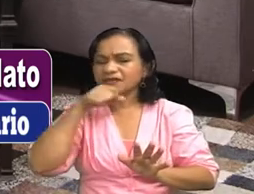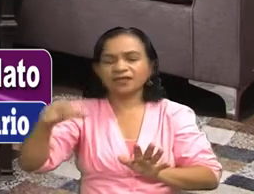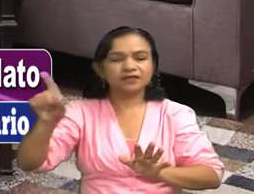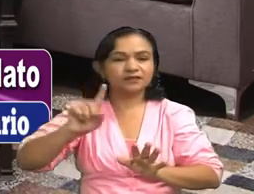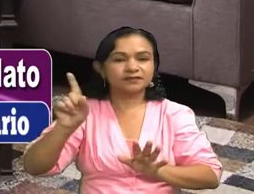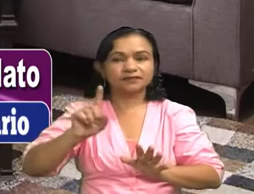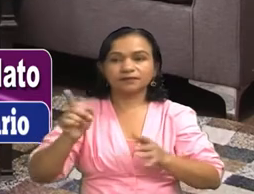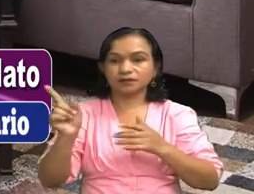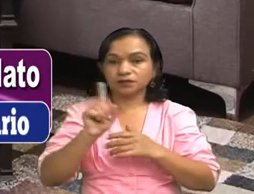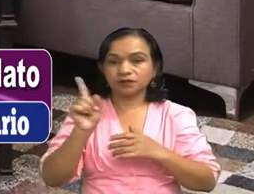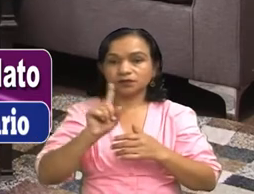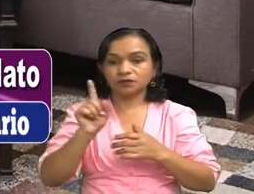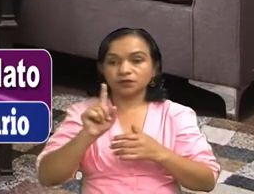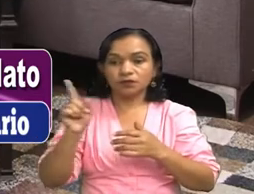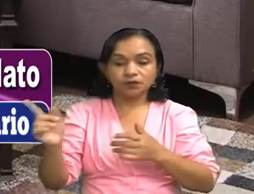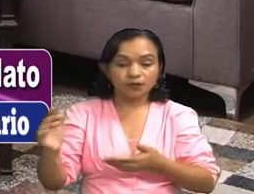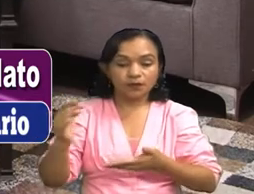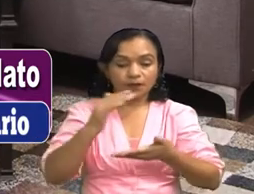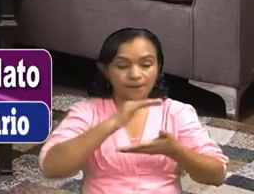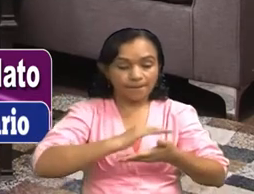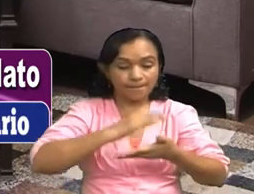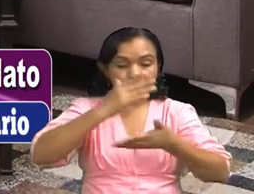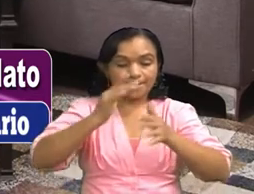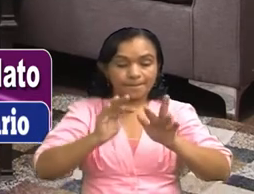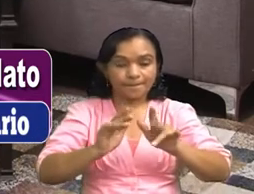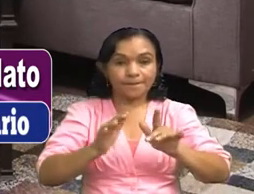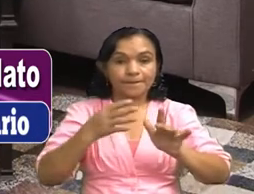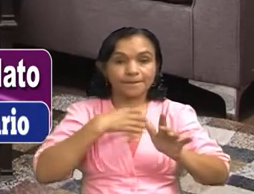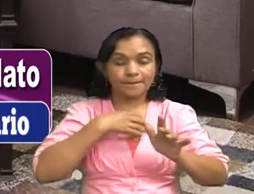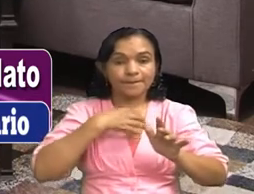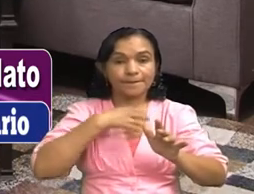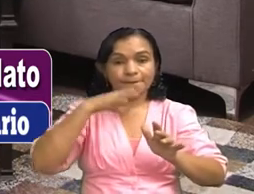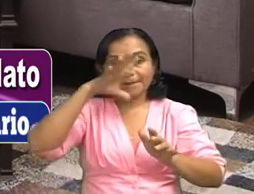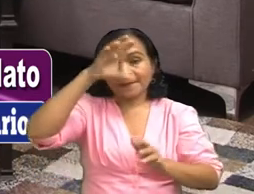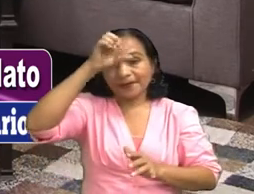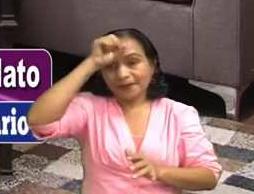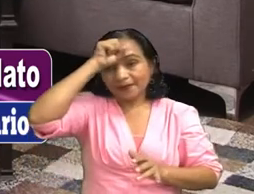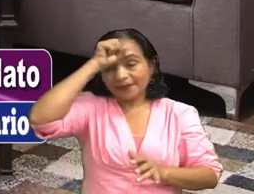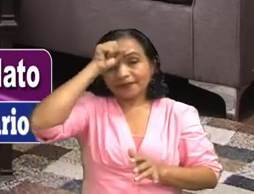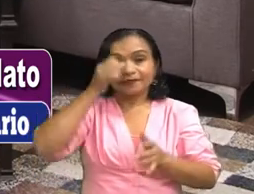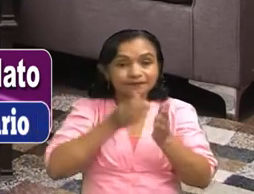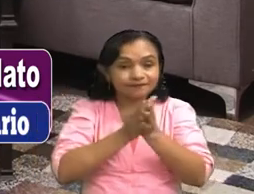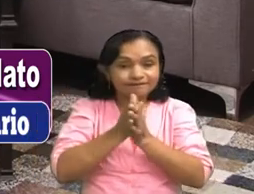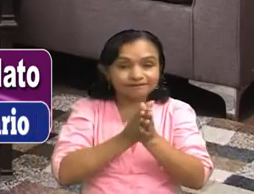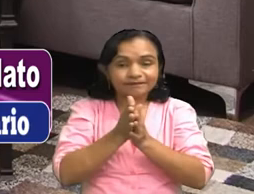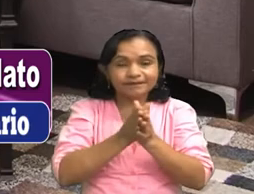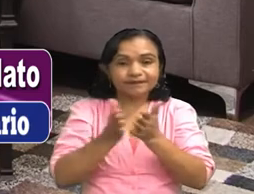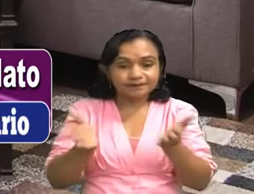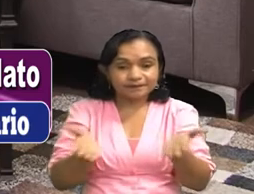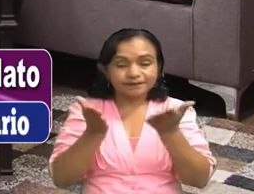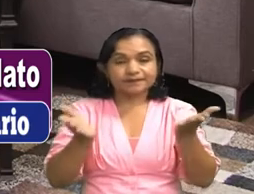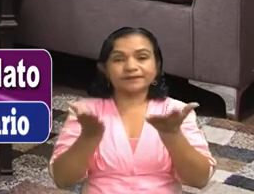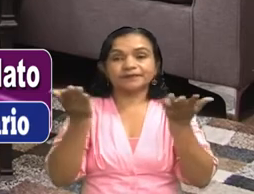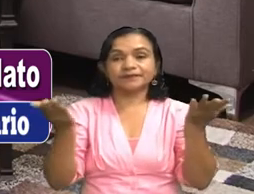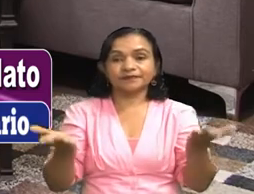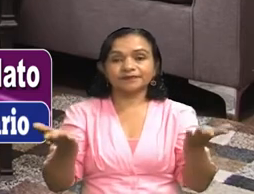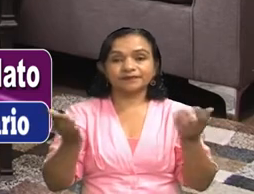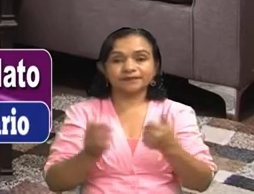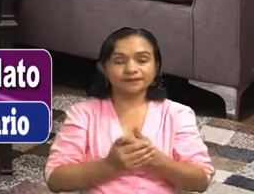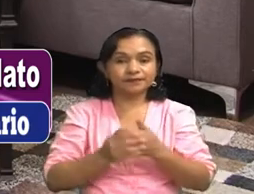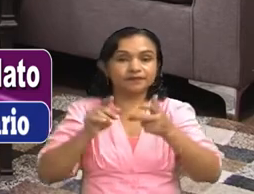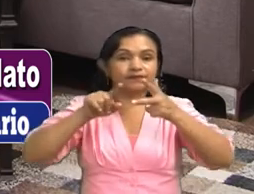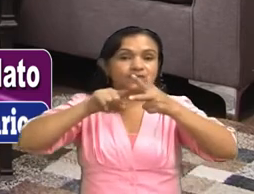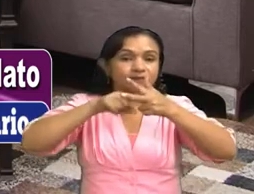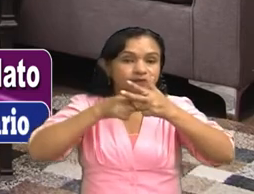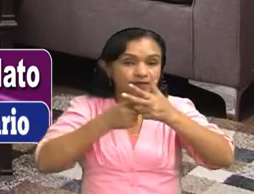Entonces, no, él tiene una computadora resguardada muy buena, que hay que aprovecharla también. Exacto, todo ese aprendizaje. Y